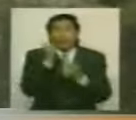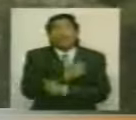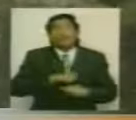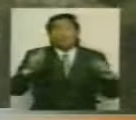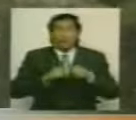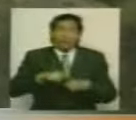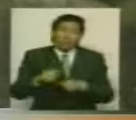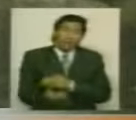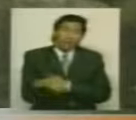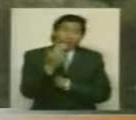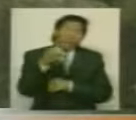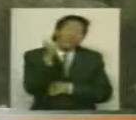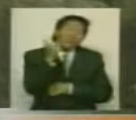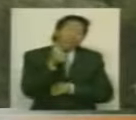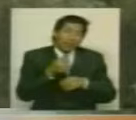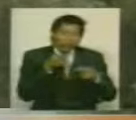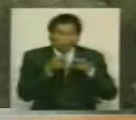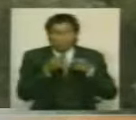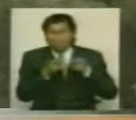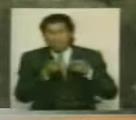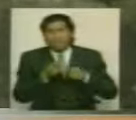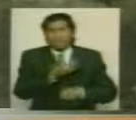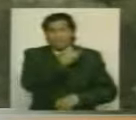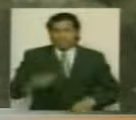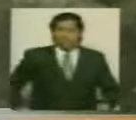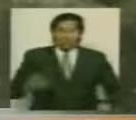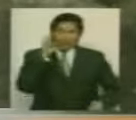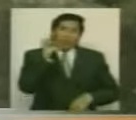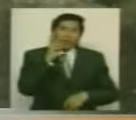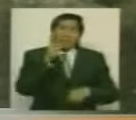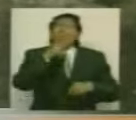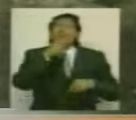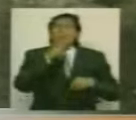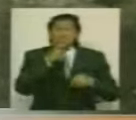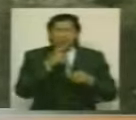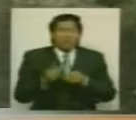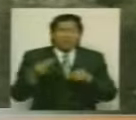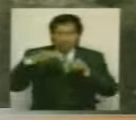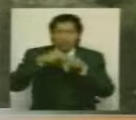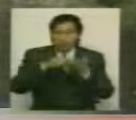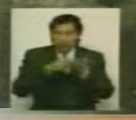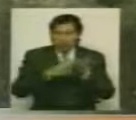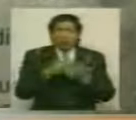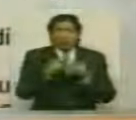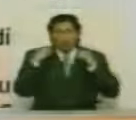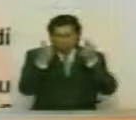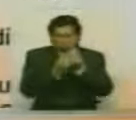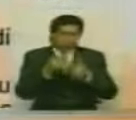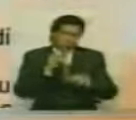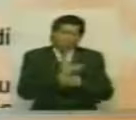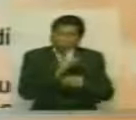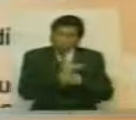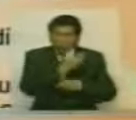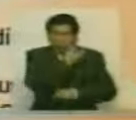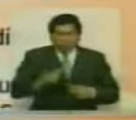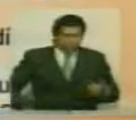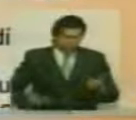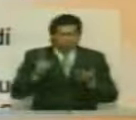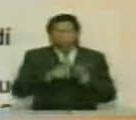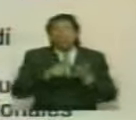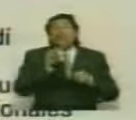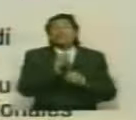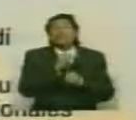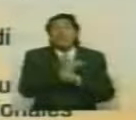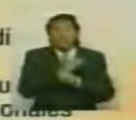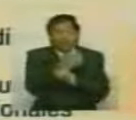mañana. Lo preside el presidente Evo Morales. ¿Quiénes van a conformar este consejo? Ministerio de la Presidencia, Ministerio